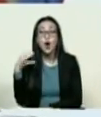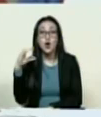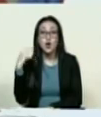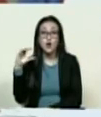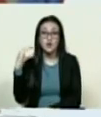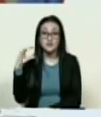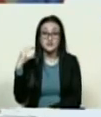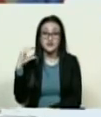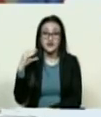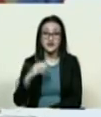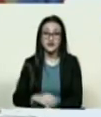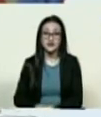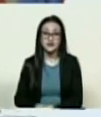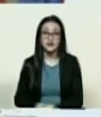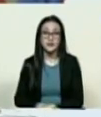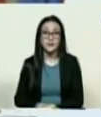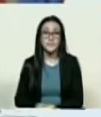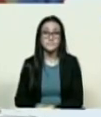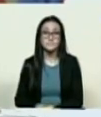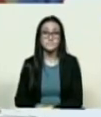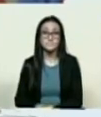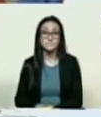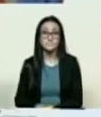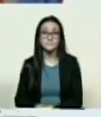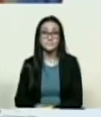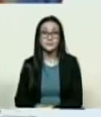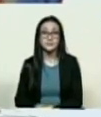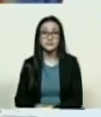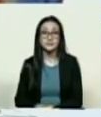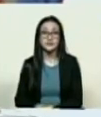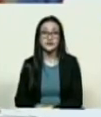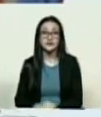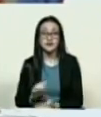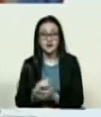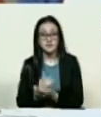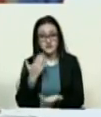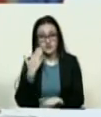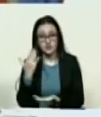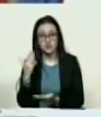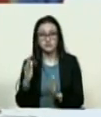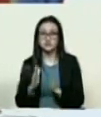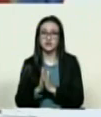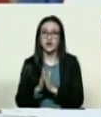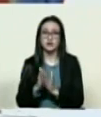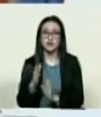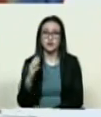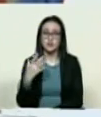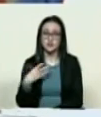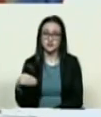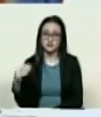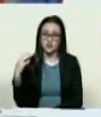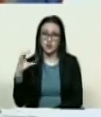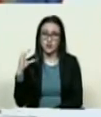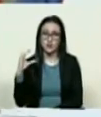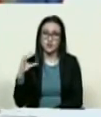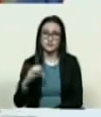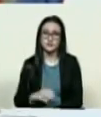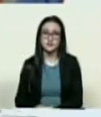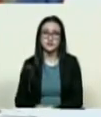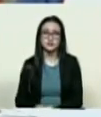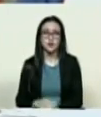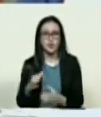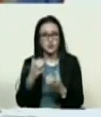De Colombia. ¿Dónde está su amigo Santos gobernando? ¿Dónde está su pana Uribe mandando con los